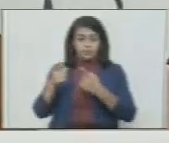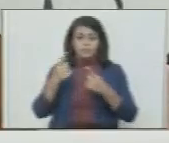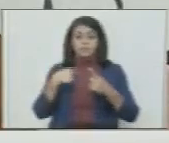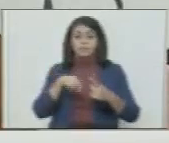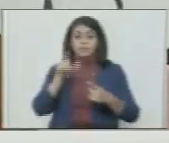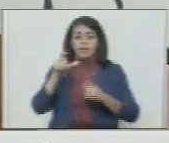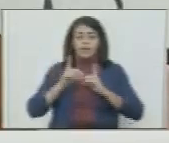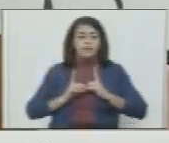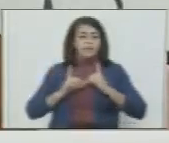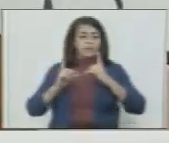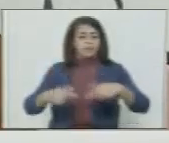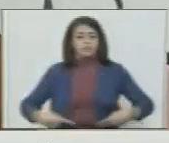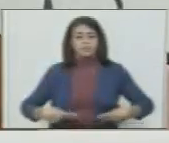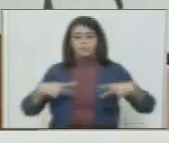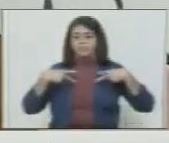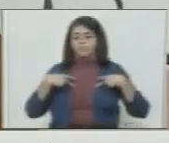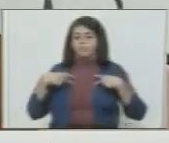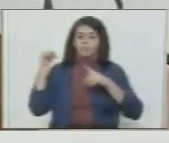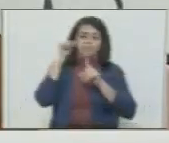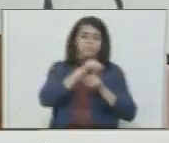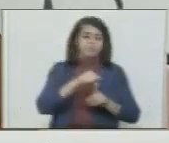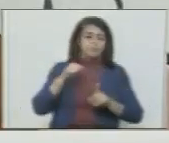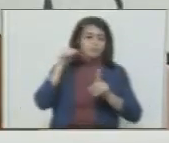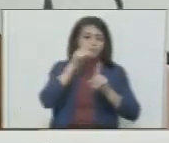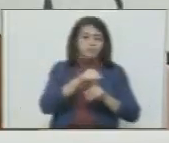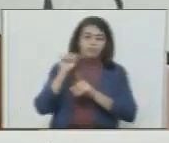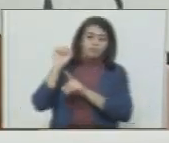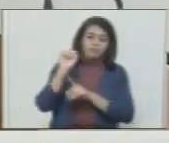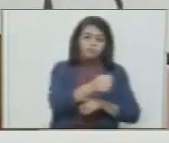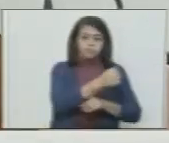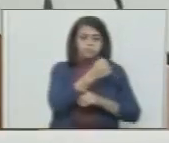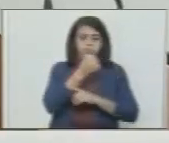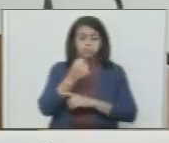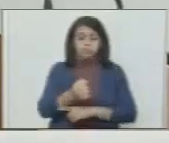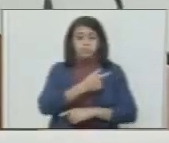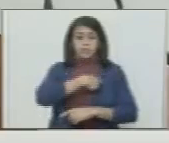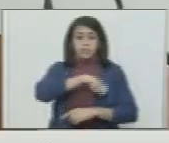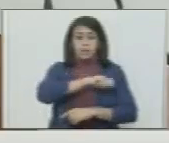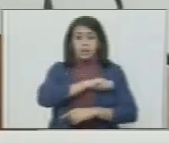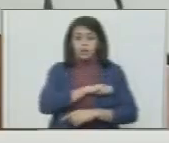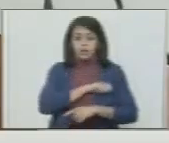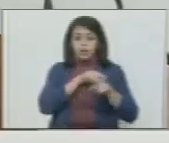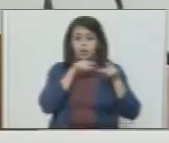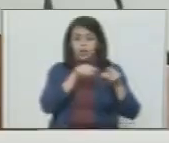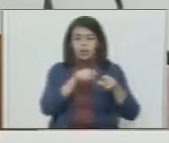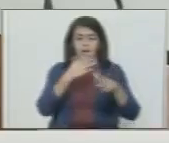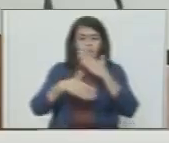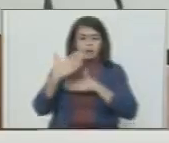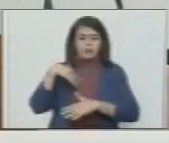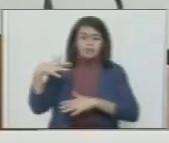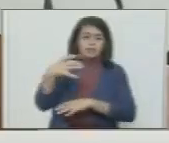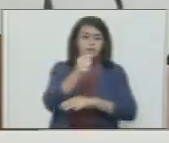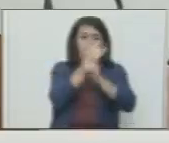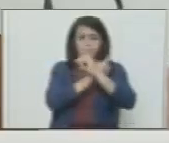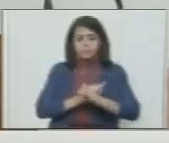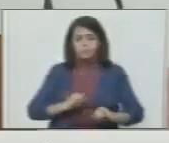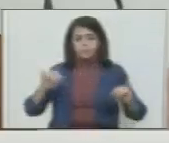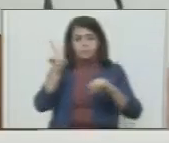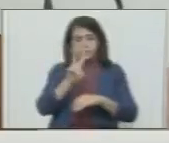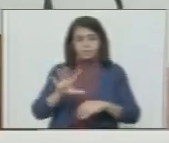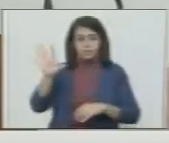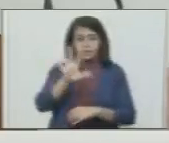Félix Rivas, quien dedicó su vida a la incansable lucha por derrotar al ejército realista de la corona española y lograr